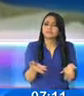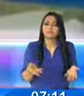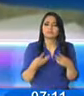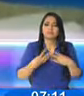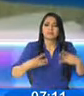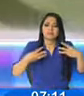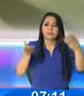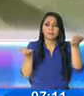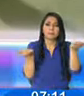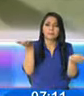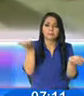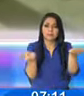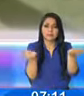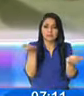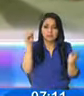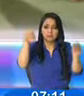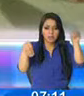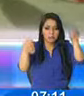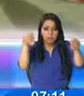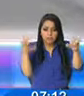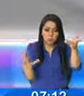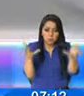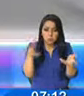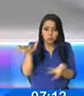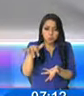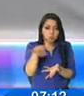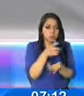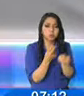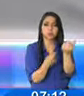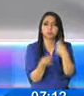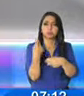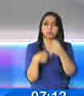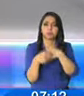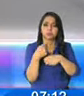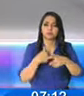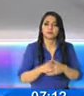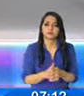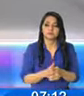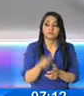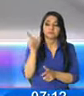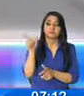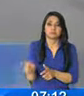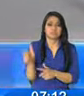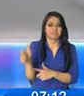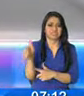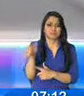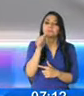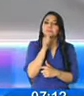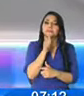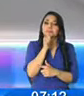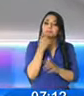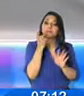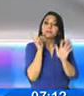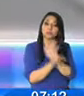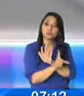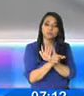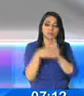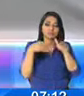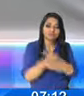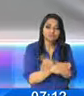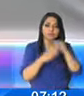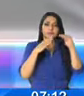pesar y distribuir el alcaloide sí asim mismo mediante la denuncia que presenta la ciudadanía se logró